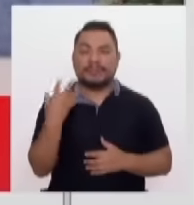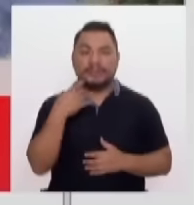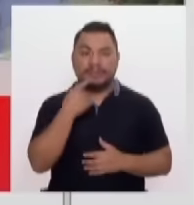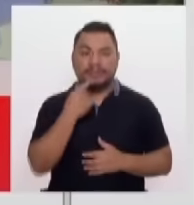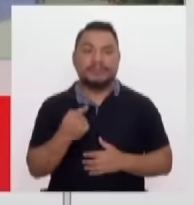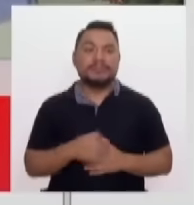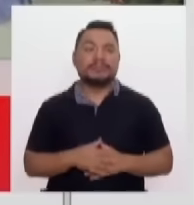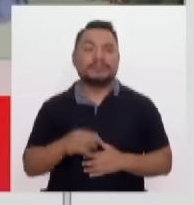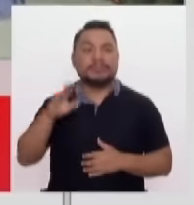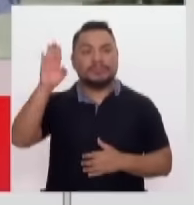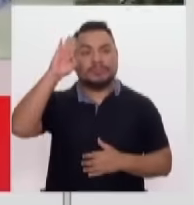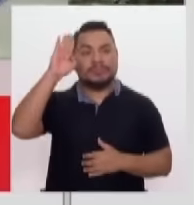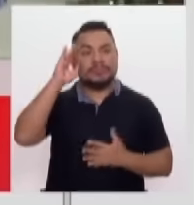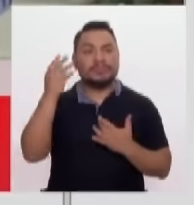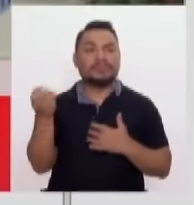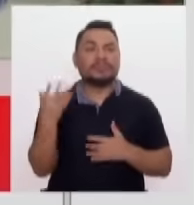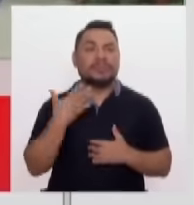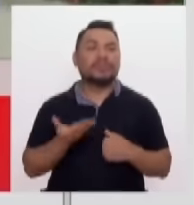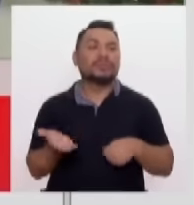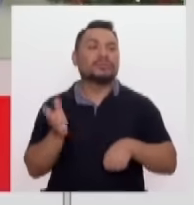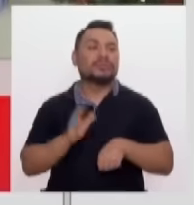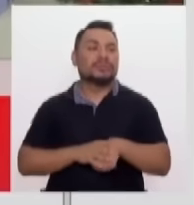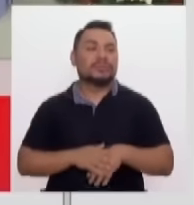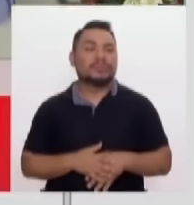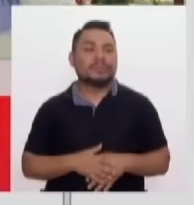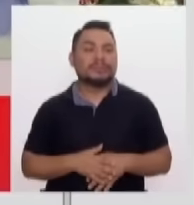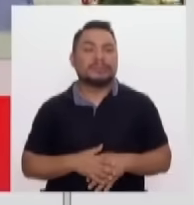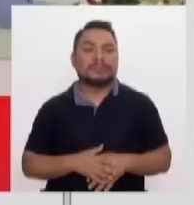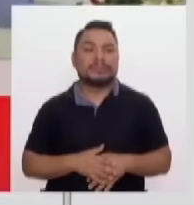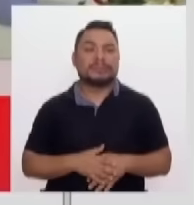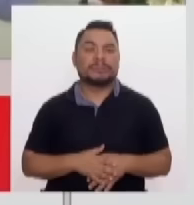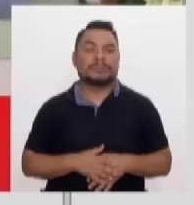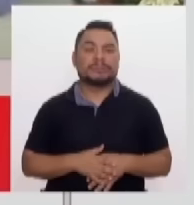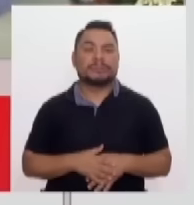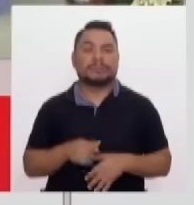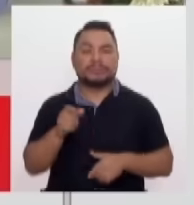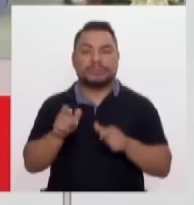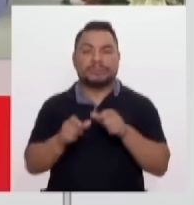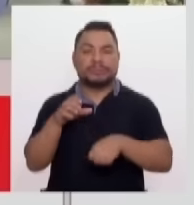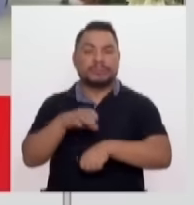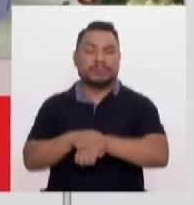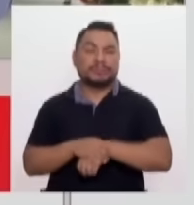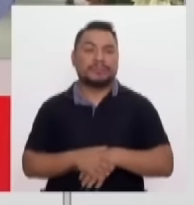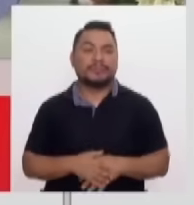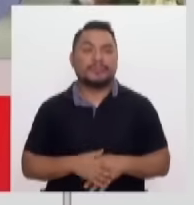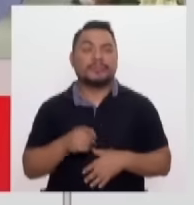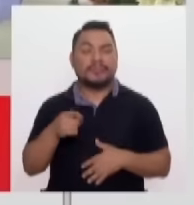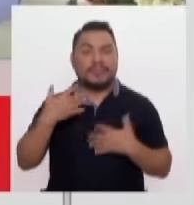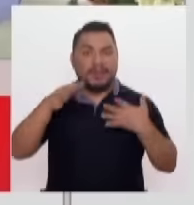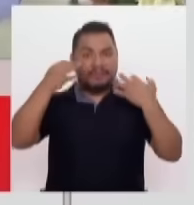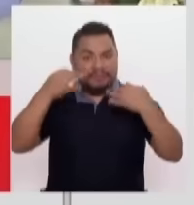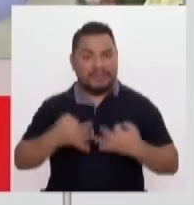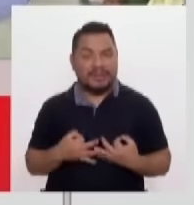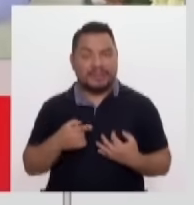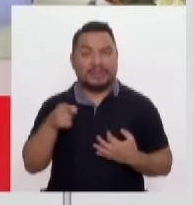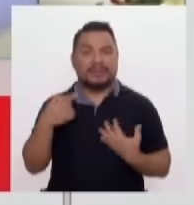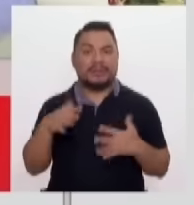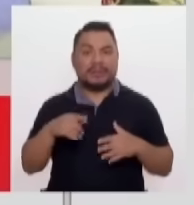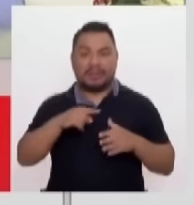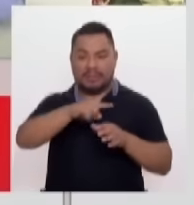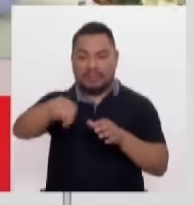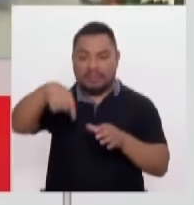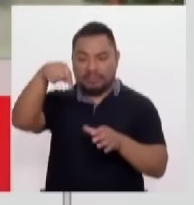la policía con respecto a estas detenciones, es decir, la confirmación de estas